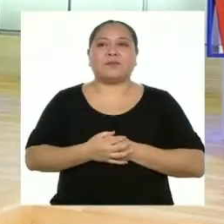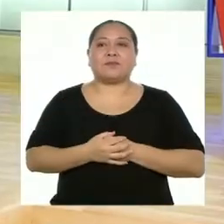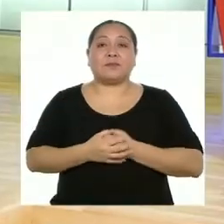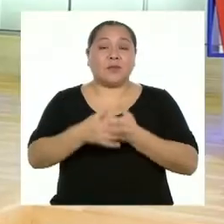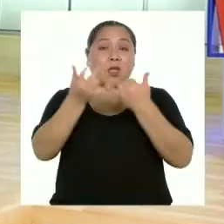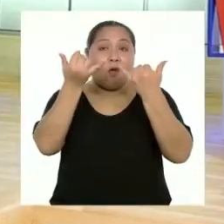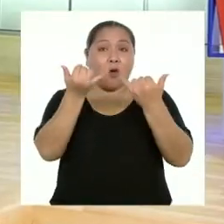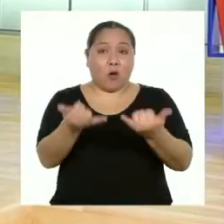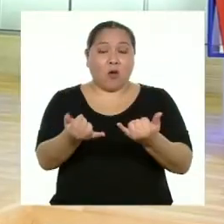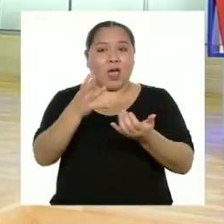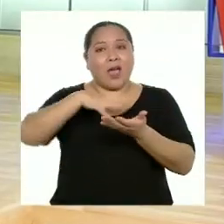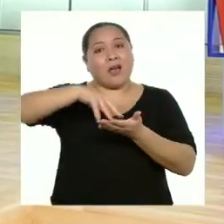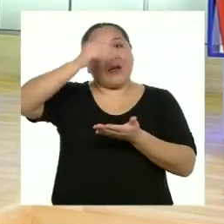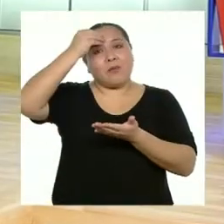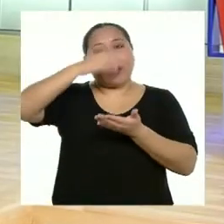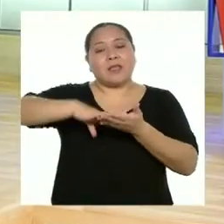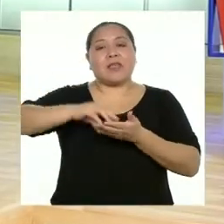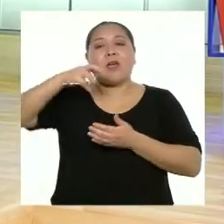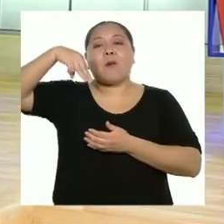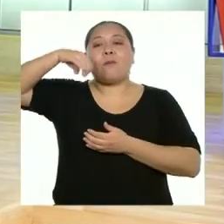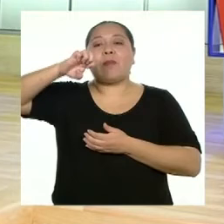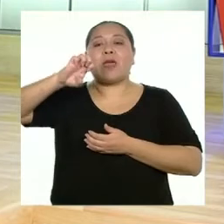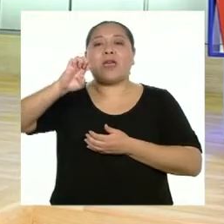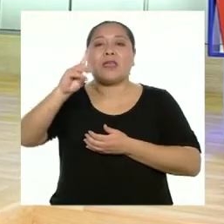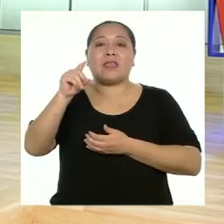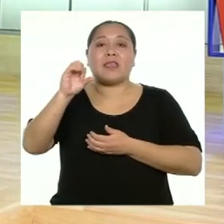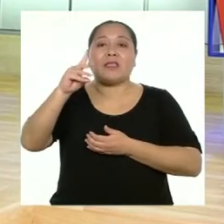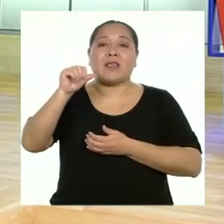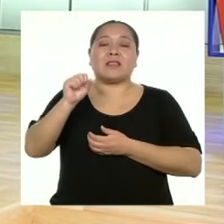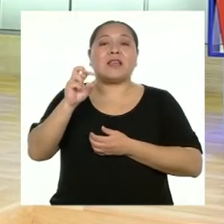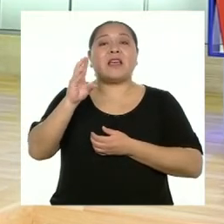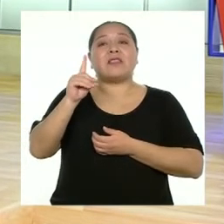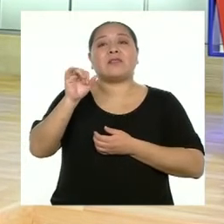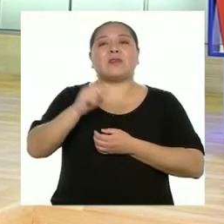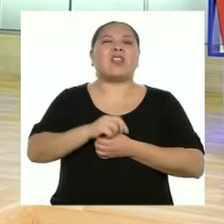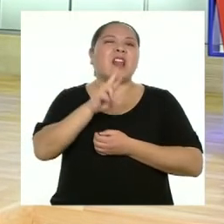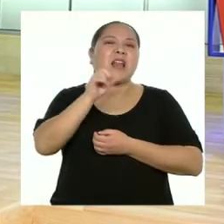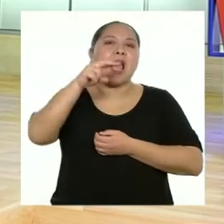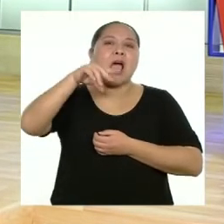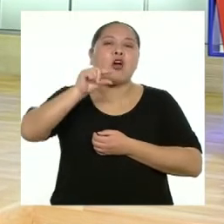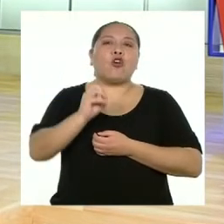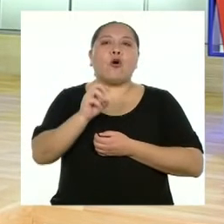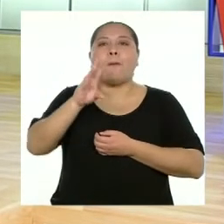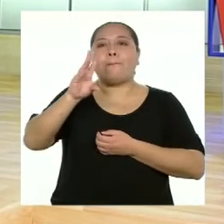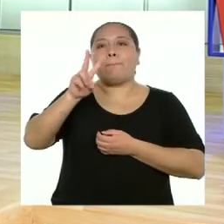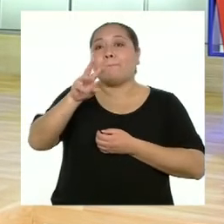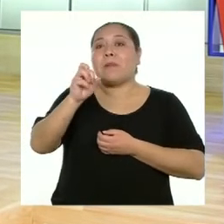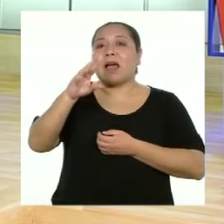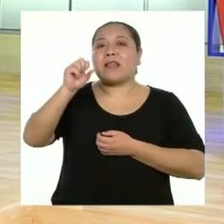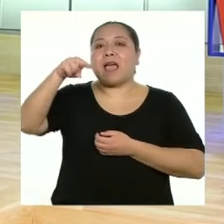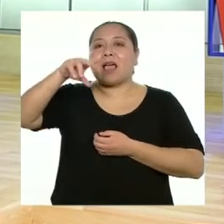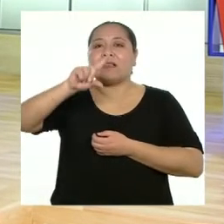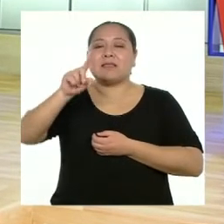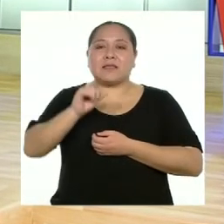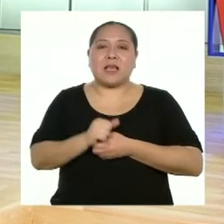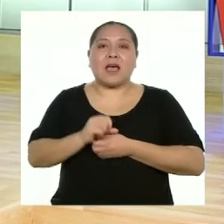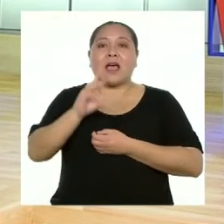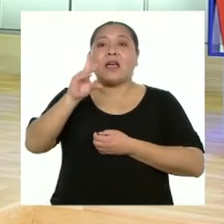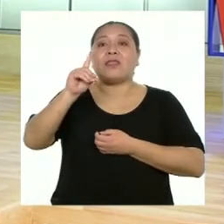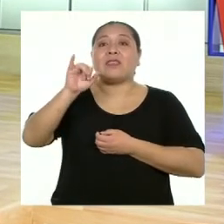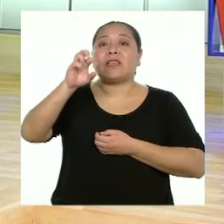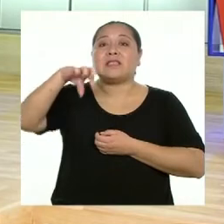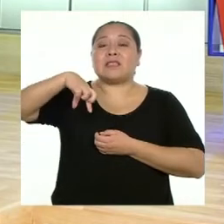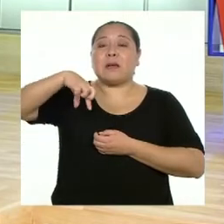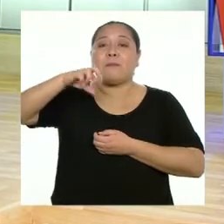Hoy aprendimos sobre las medidas de dispersión como el rango, la varianza, la desviación estándar y el coeficiente